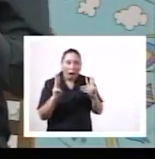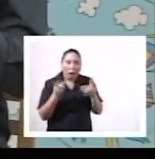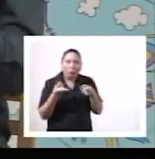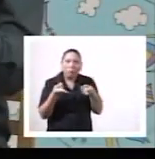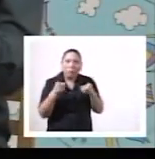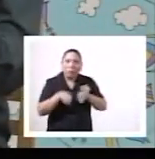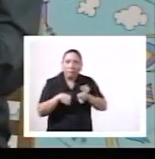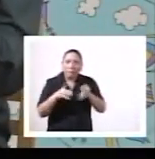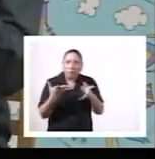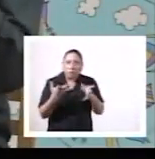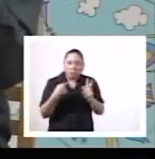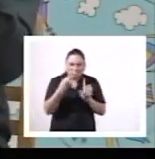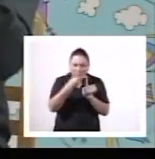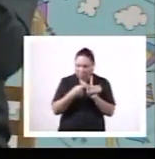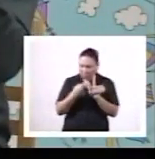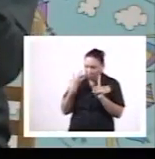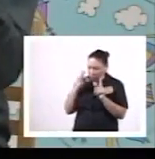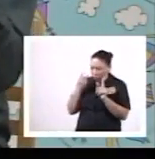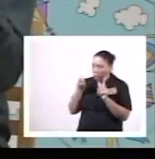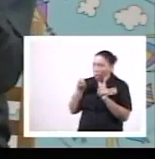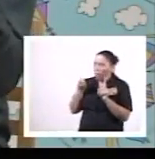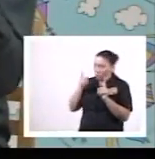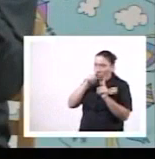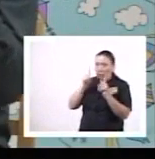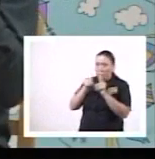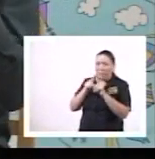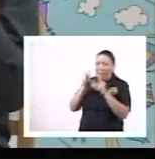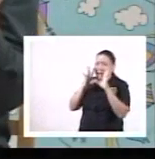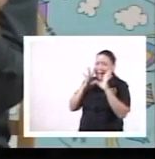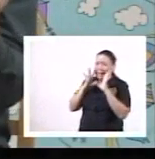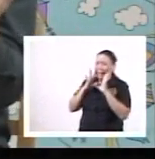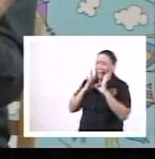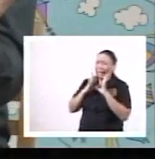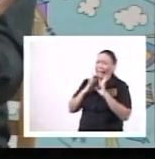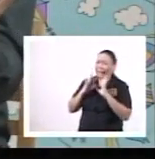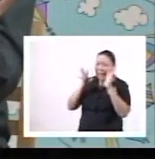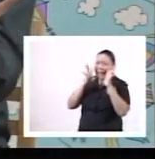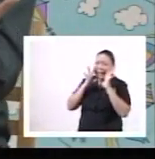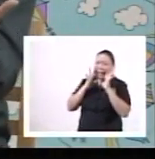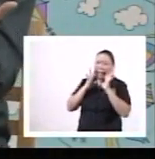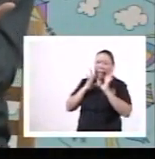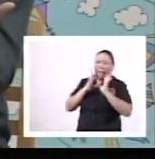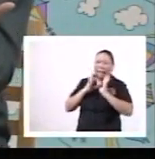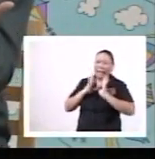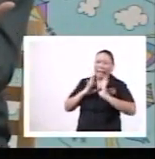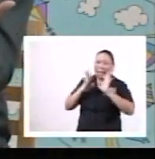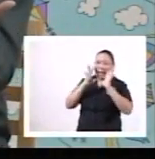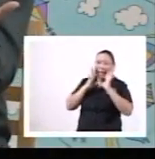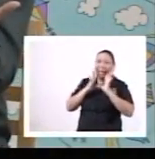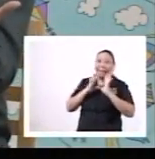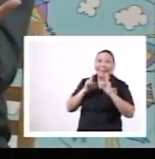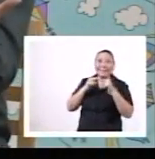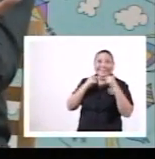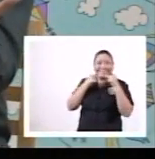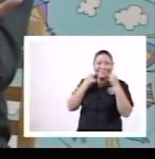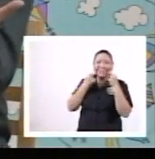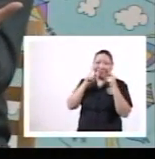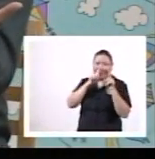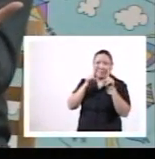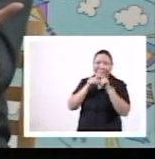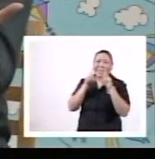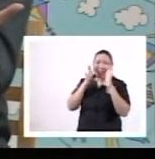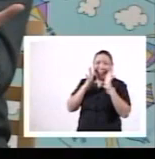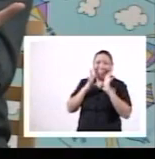Y la señora también, y comenzó a derramar tantas lágrimas, pero tenía una sonrisa en su rostro. No